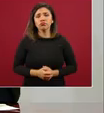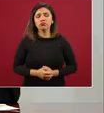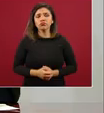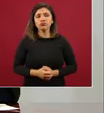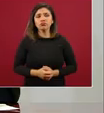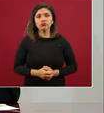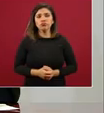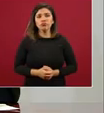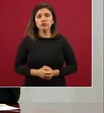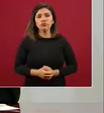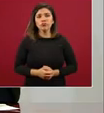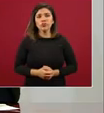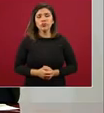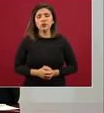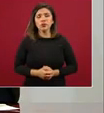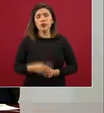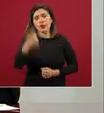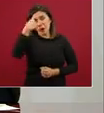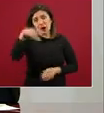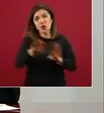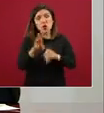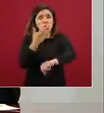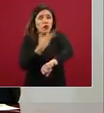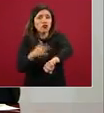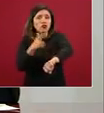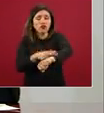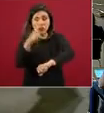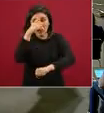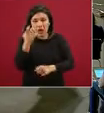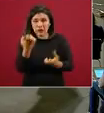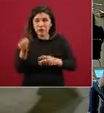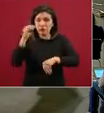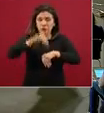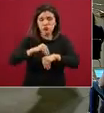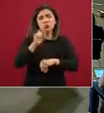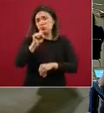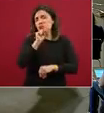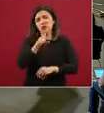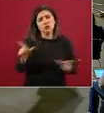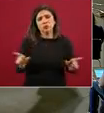secretario, respecto a los procesos de cómo se llevan a cabo.